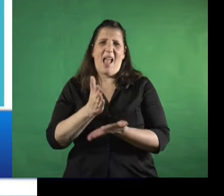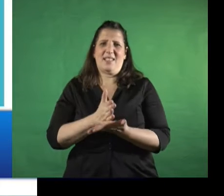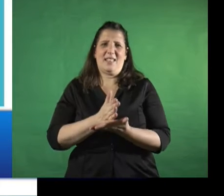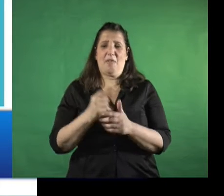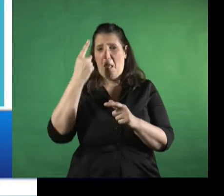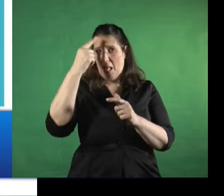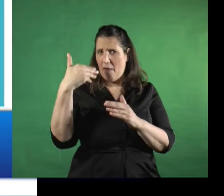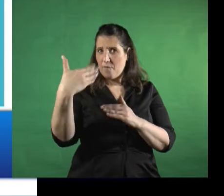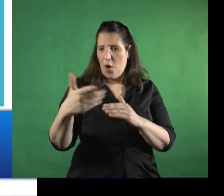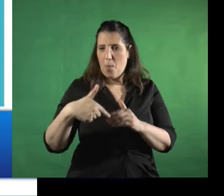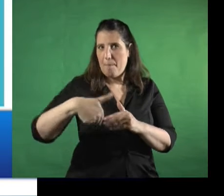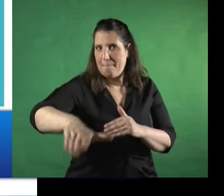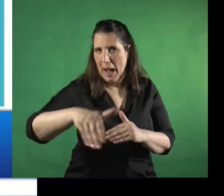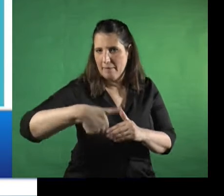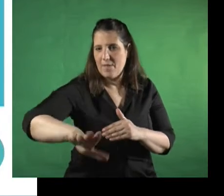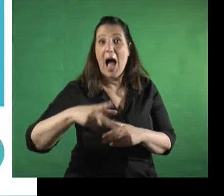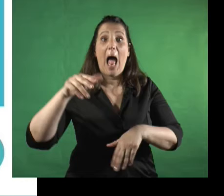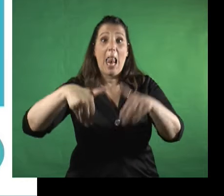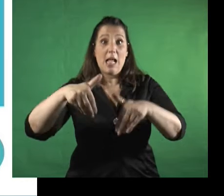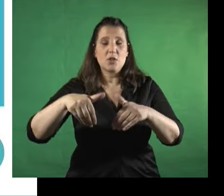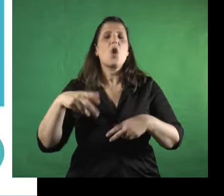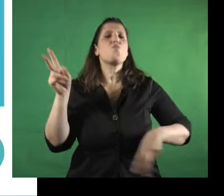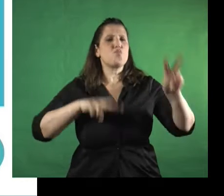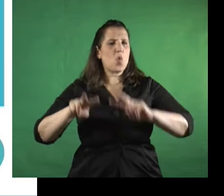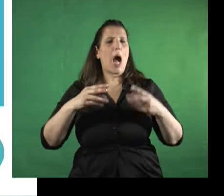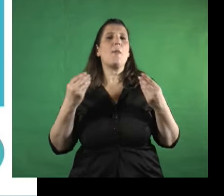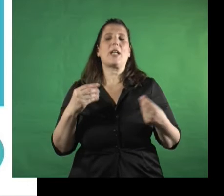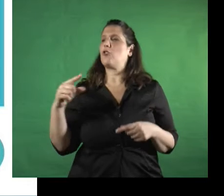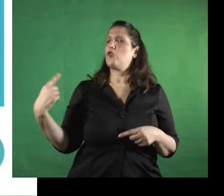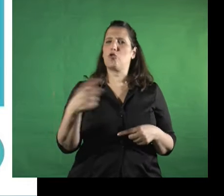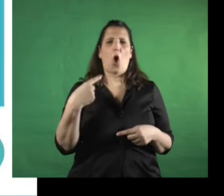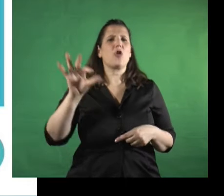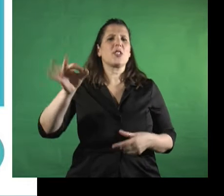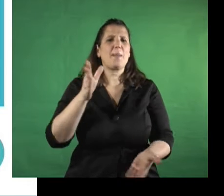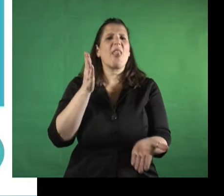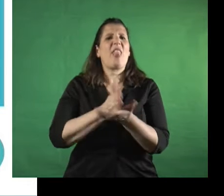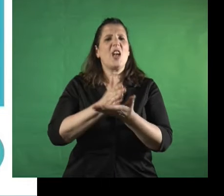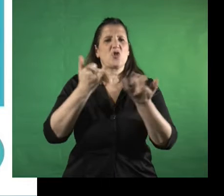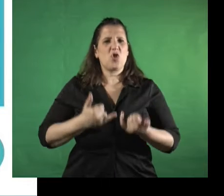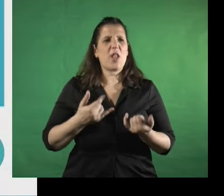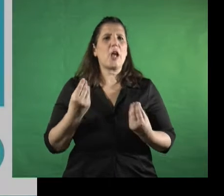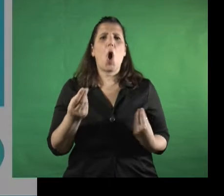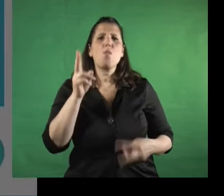trabajamos para que todos y todas conozcan sus derechos y sepan cómo hacerlos respetar.